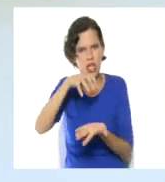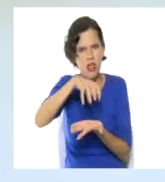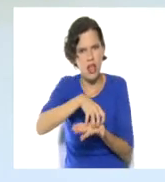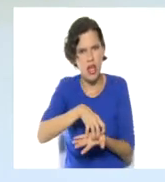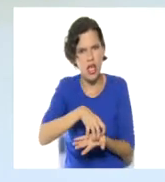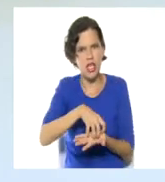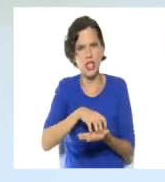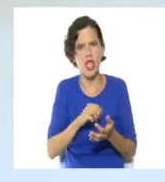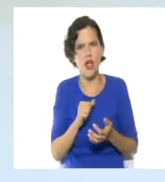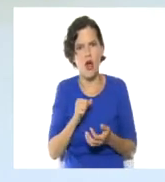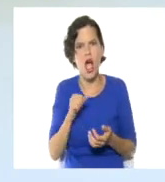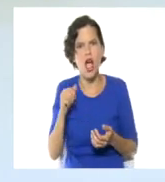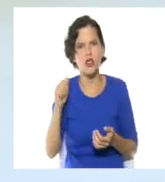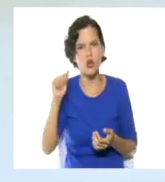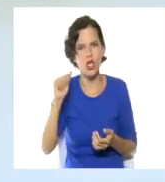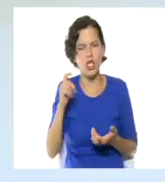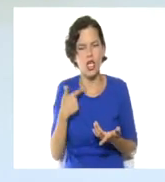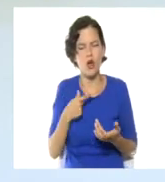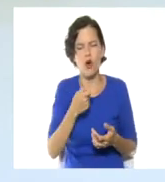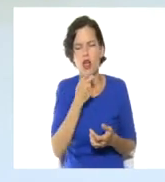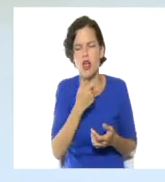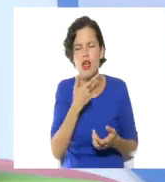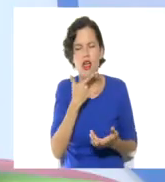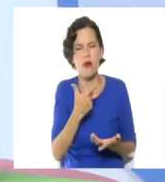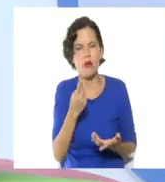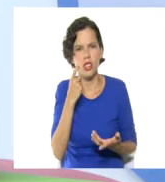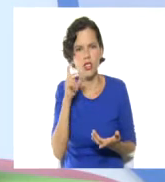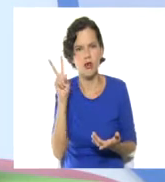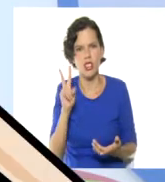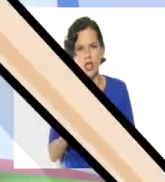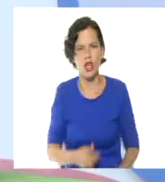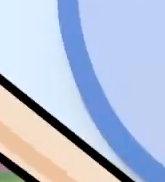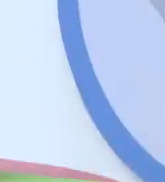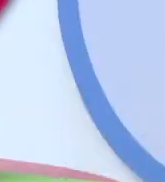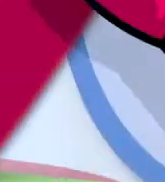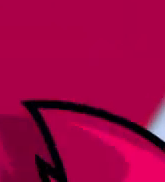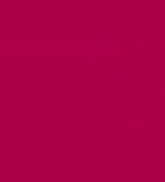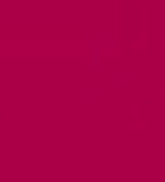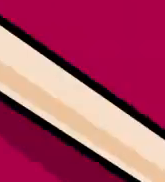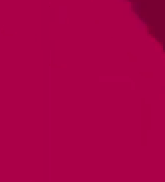estado Anzoátegui con hermosas tradiciones venezolanas.